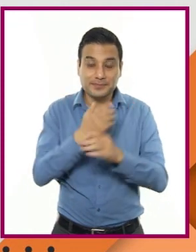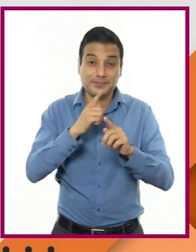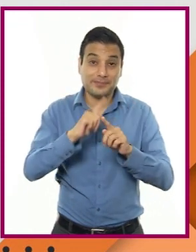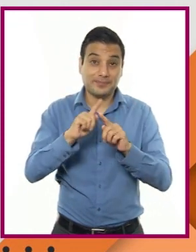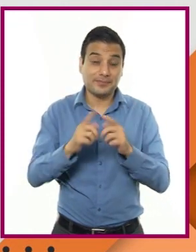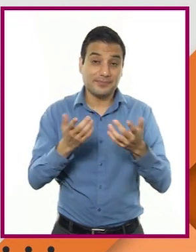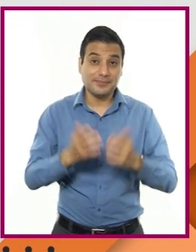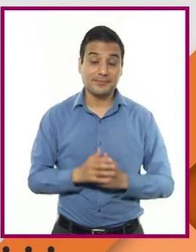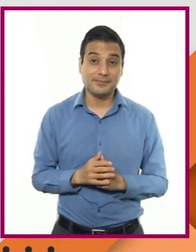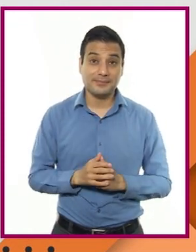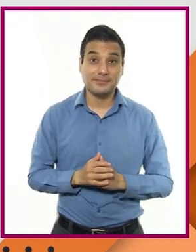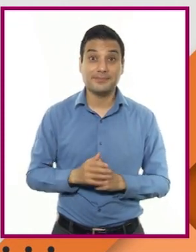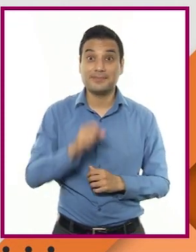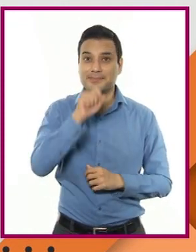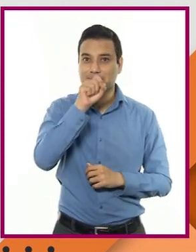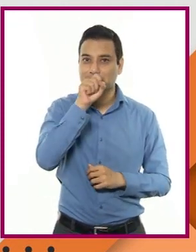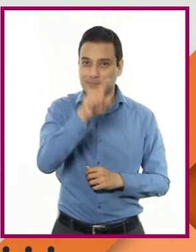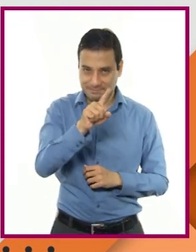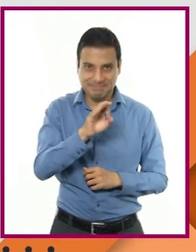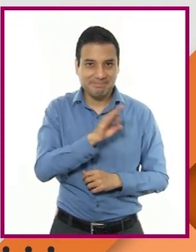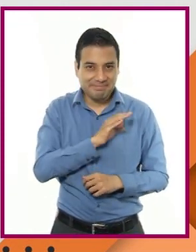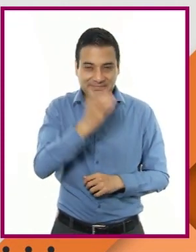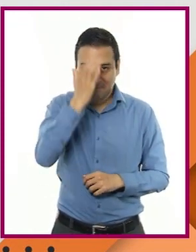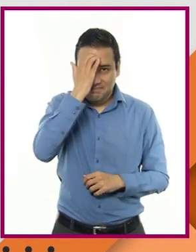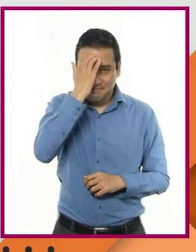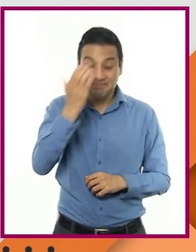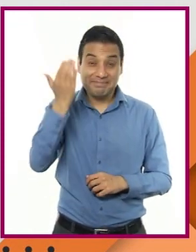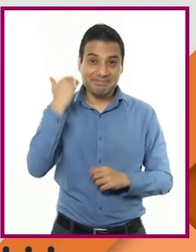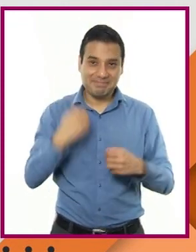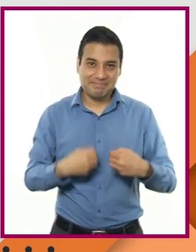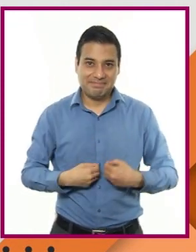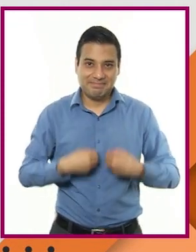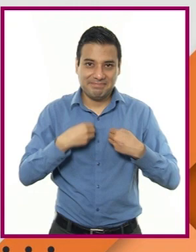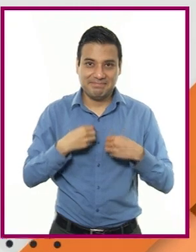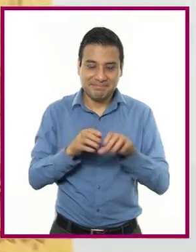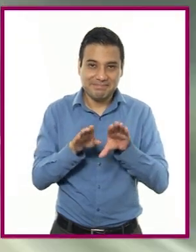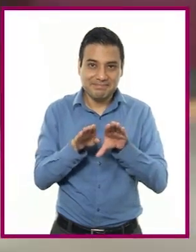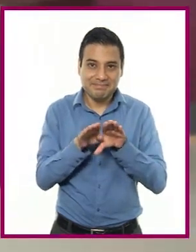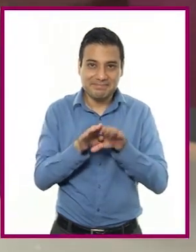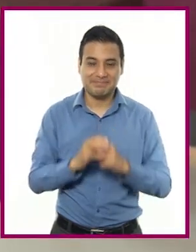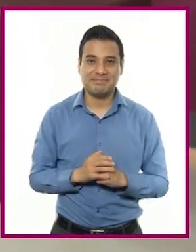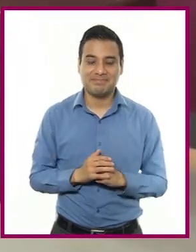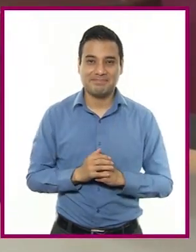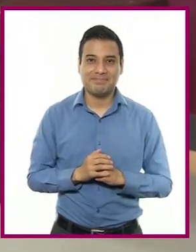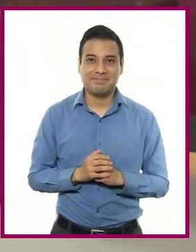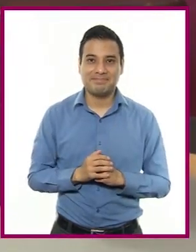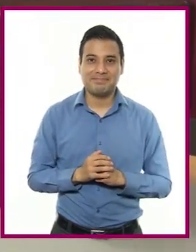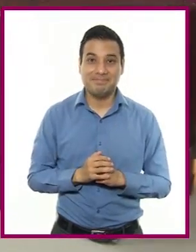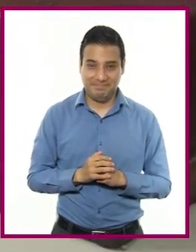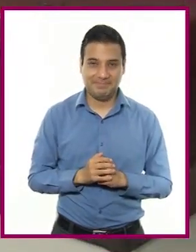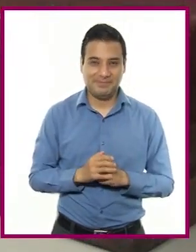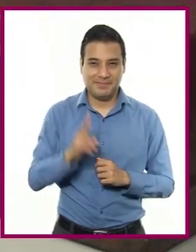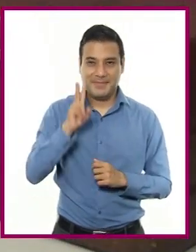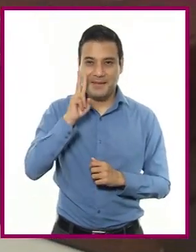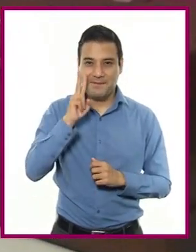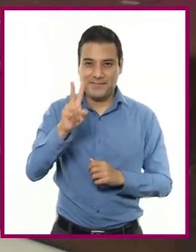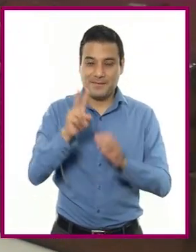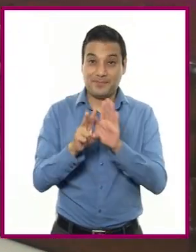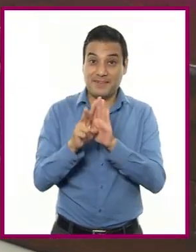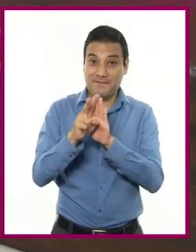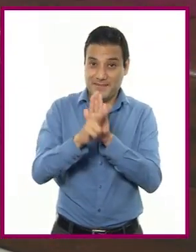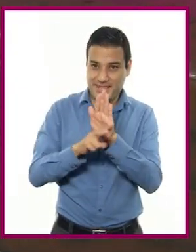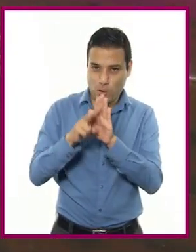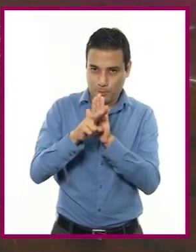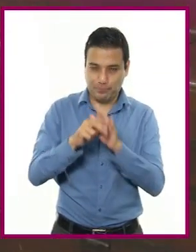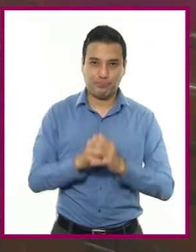también podemos echar un vistazo a la vida cotidiana de la colonia. Observen y escuchen el siguiente video de